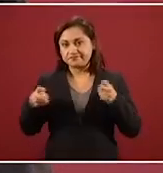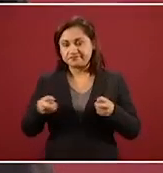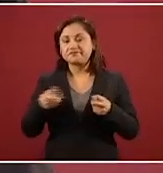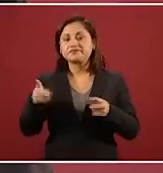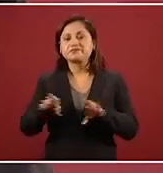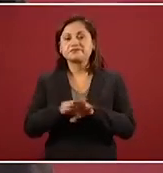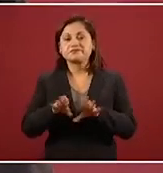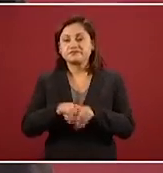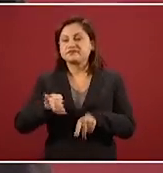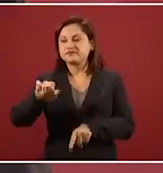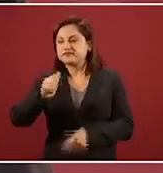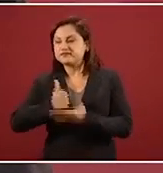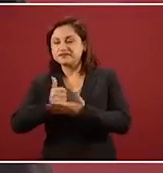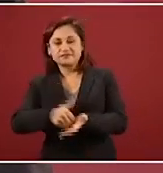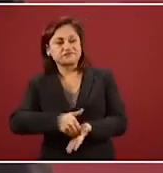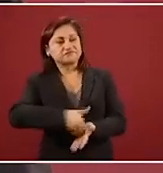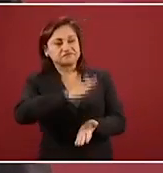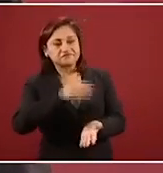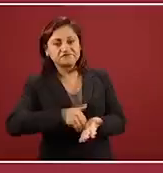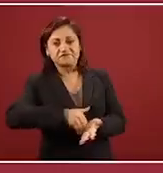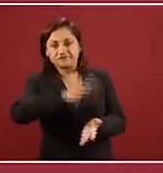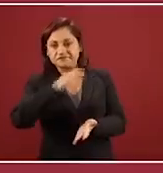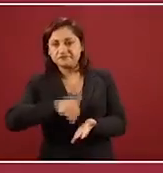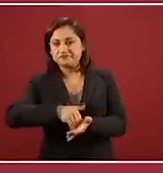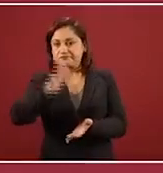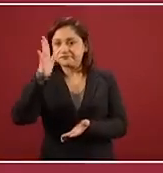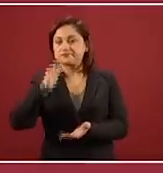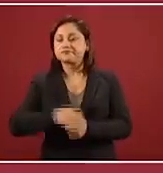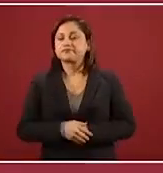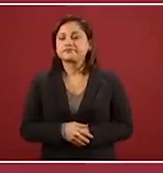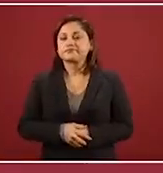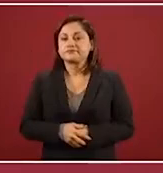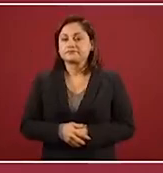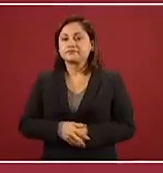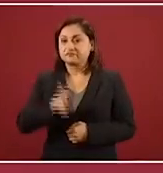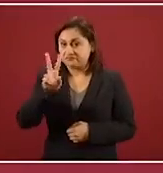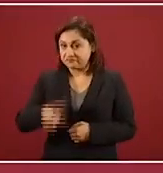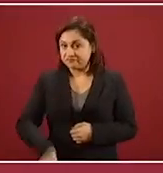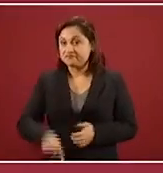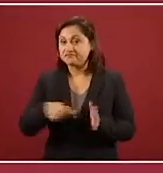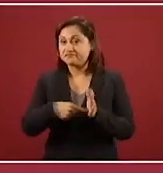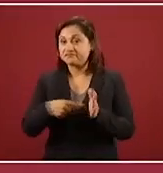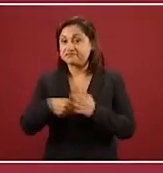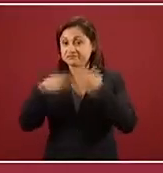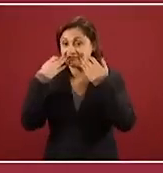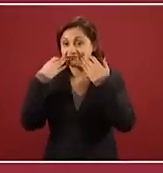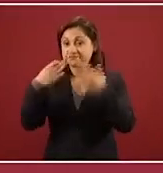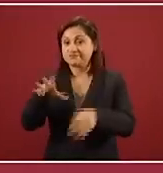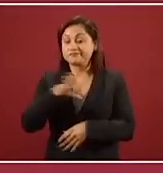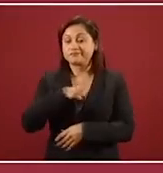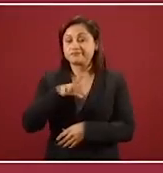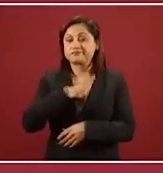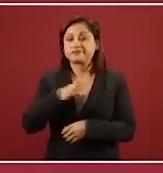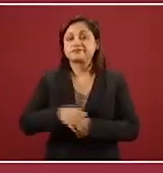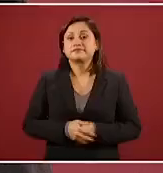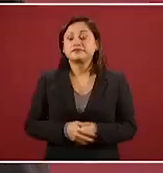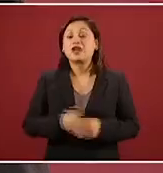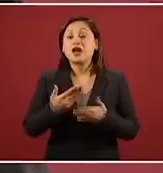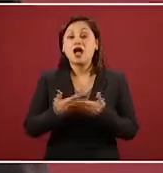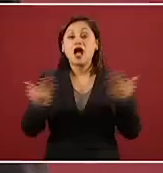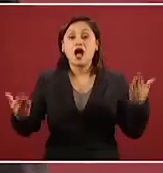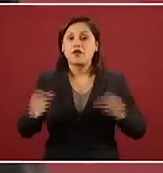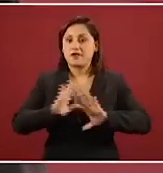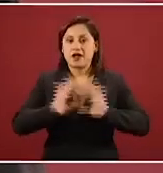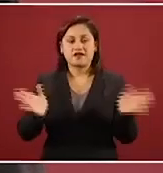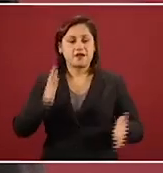desalojando a la gente. Hay pruebas de esto. No ha habido